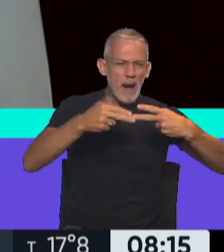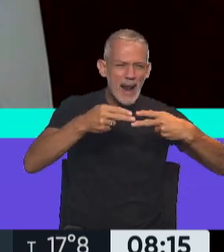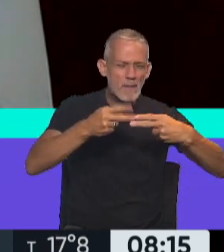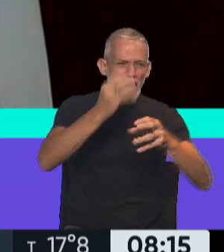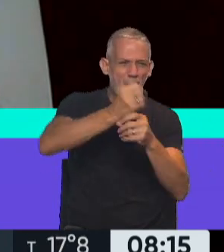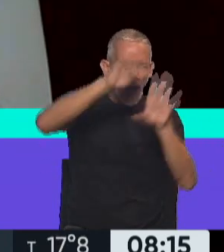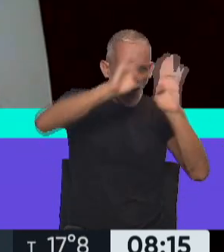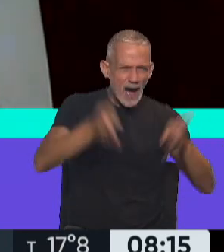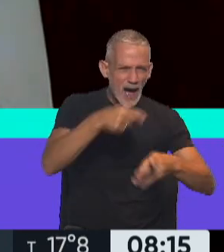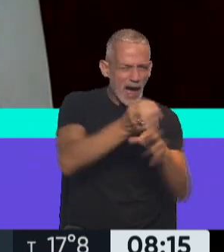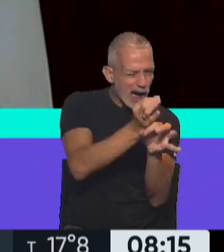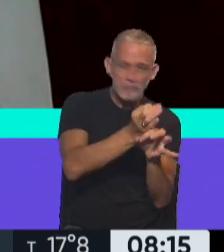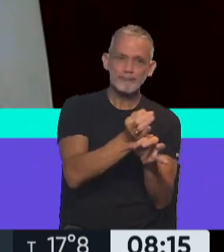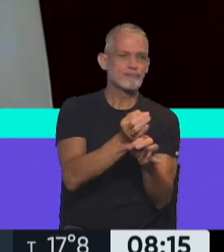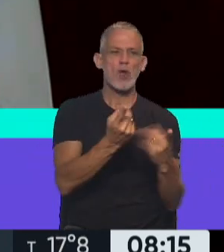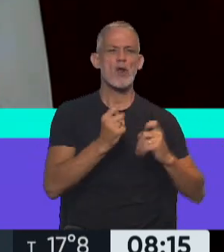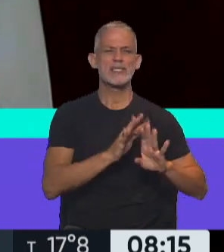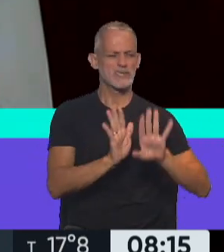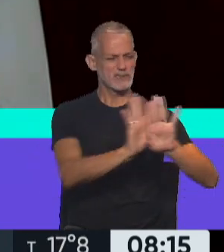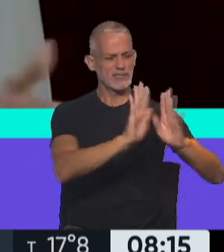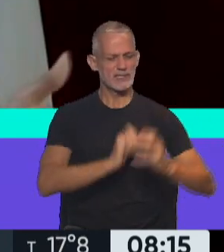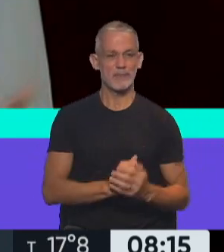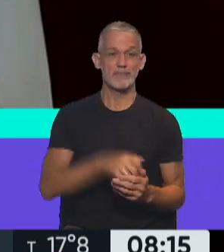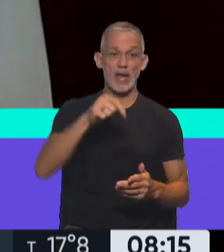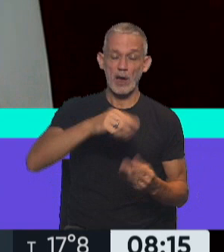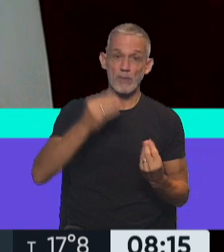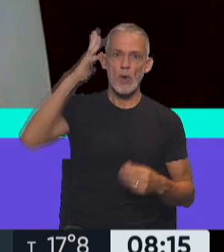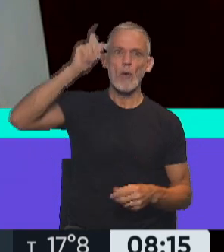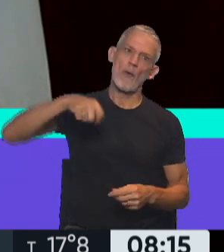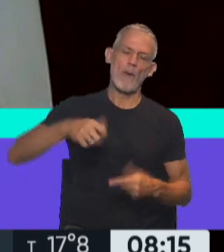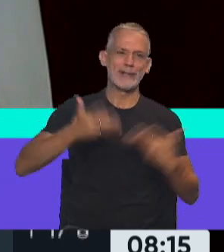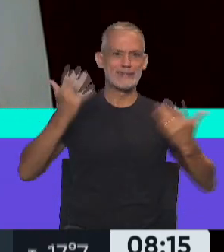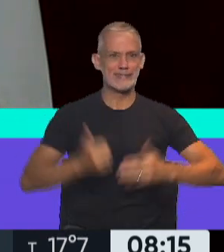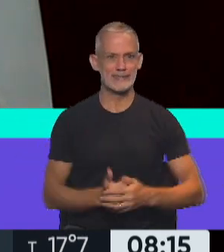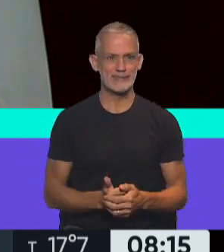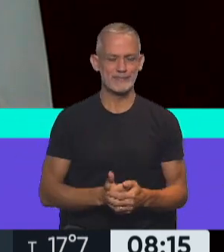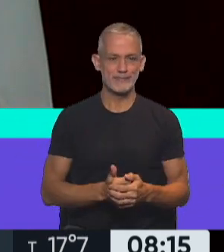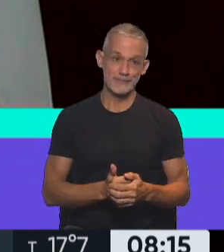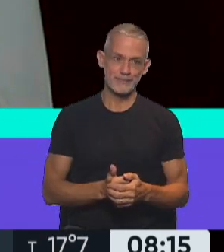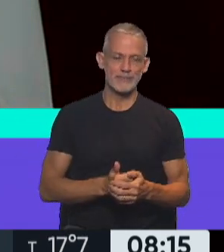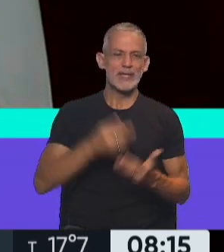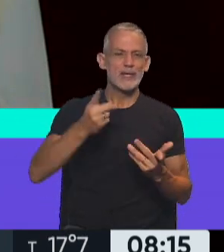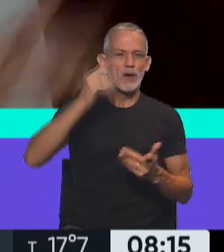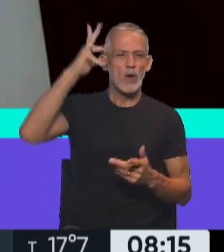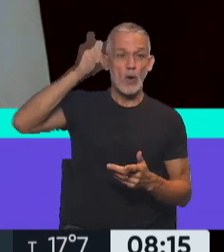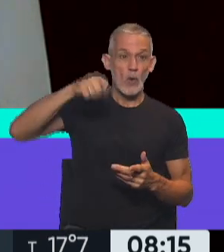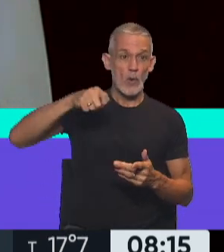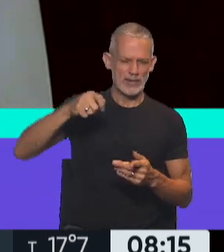Américas. Ahora hay que conseguir jueces que,